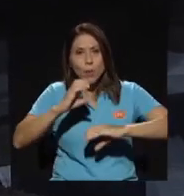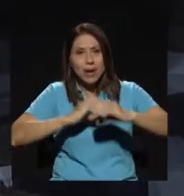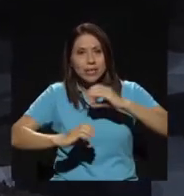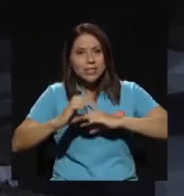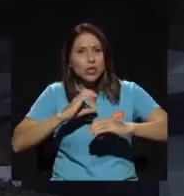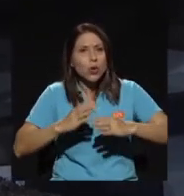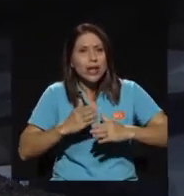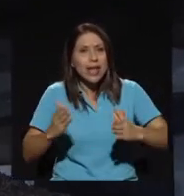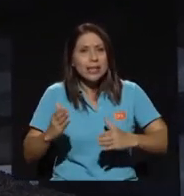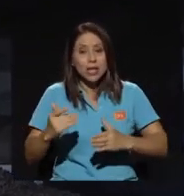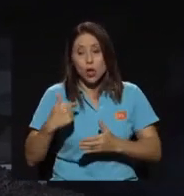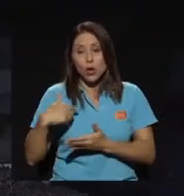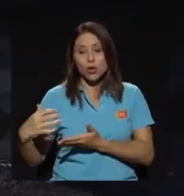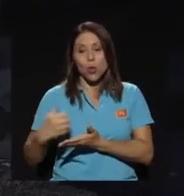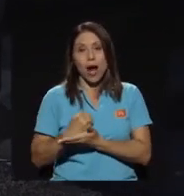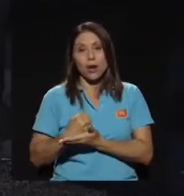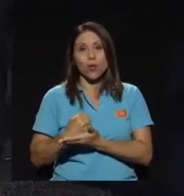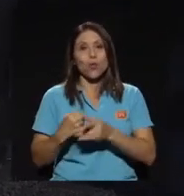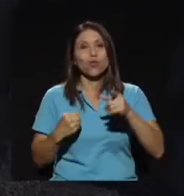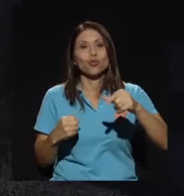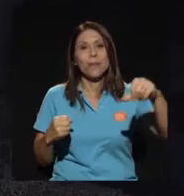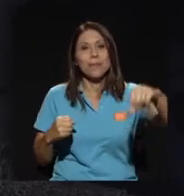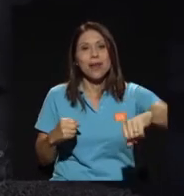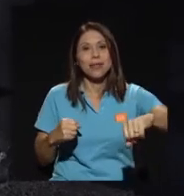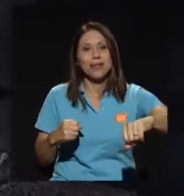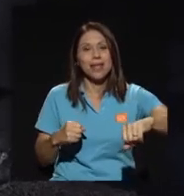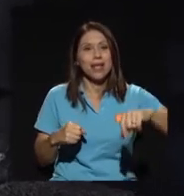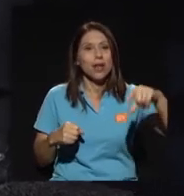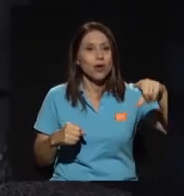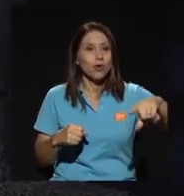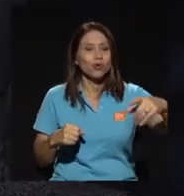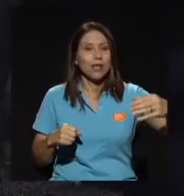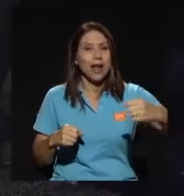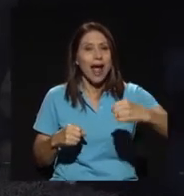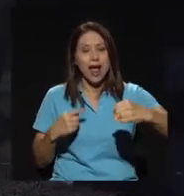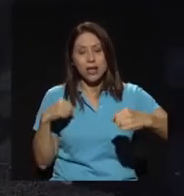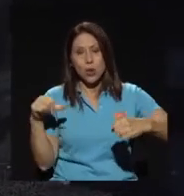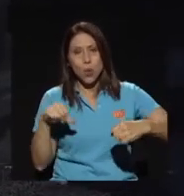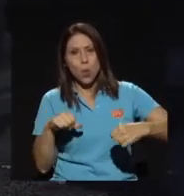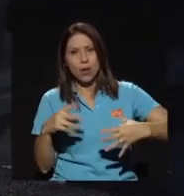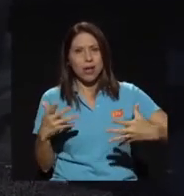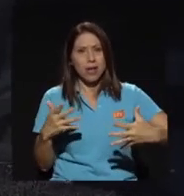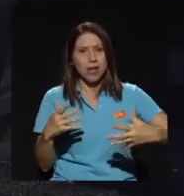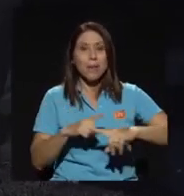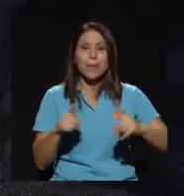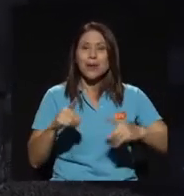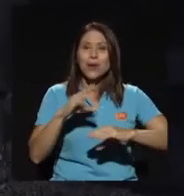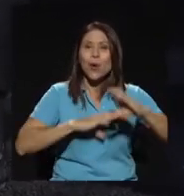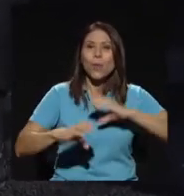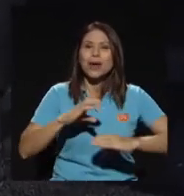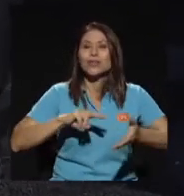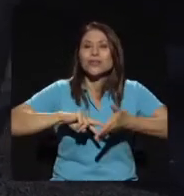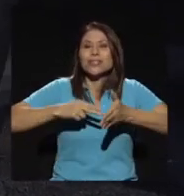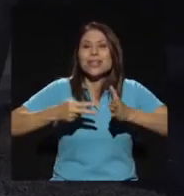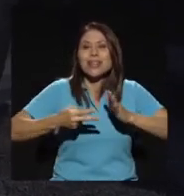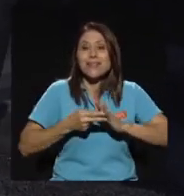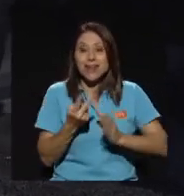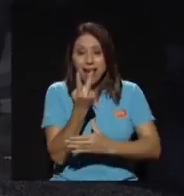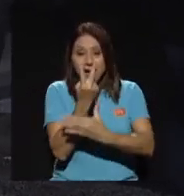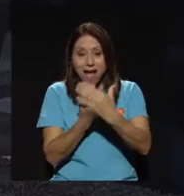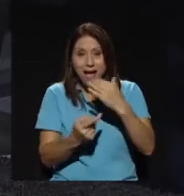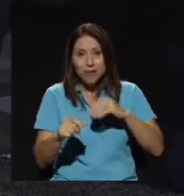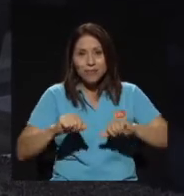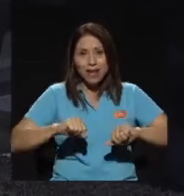que yo gano usted lo pierde lo que usted pierde y el comercio es ganar ganar es construir puentes